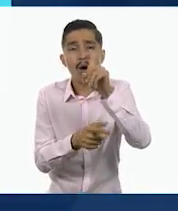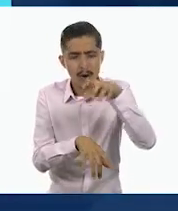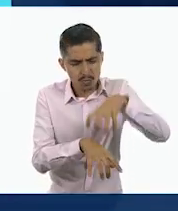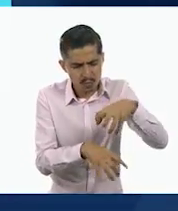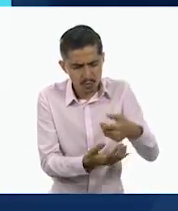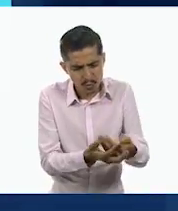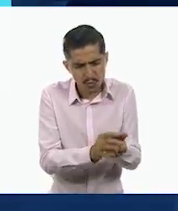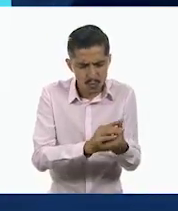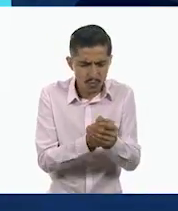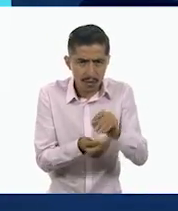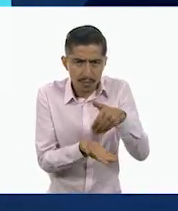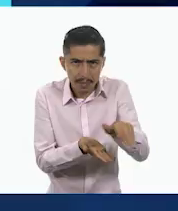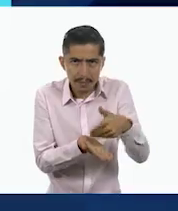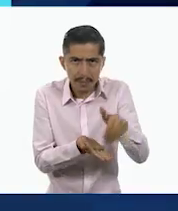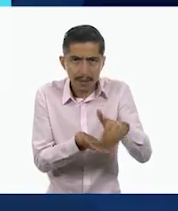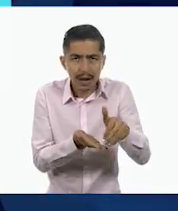agua.